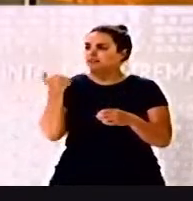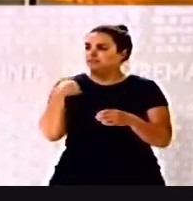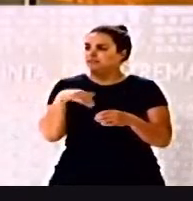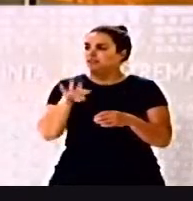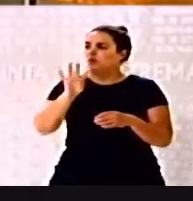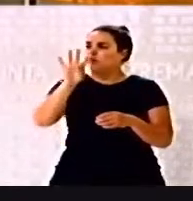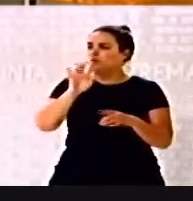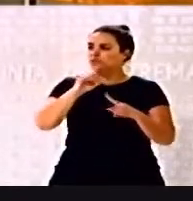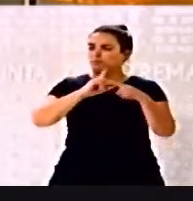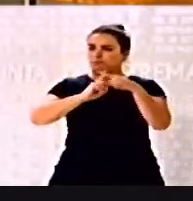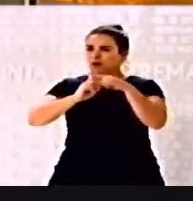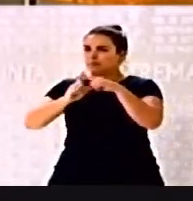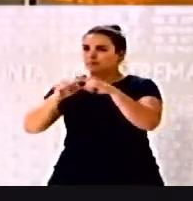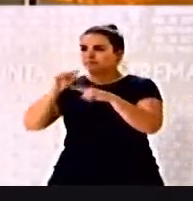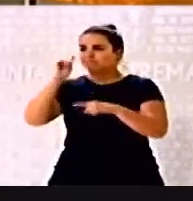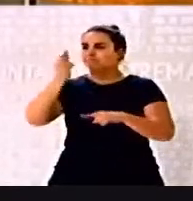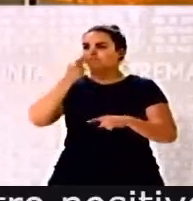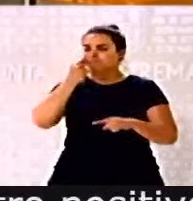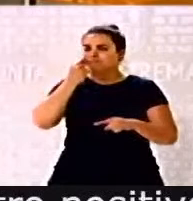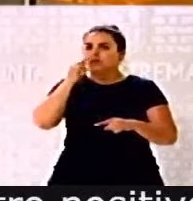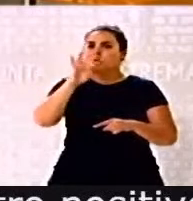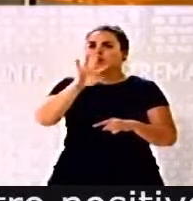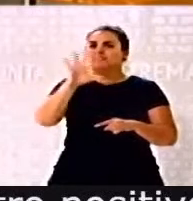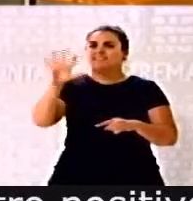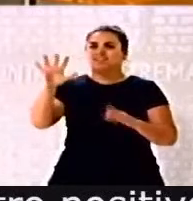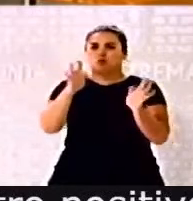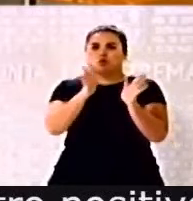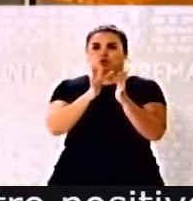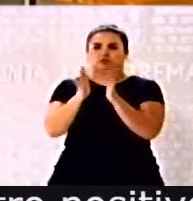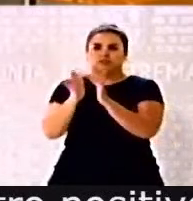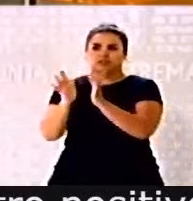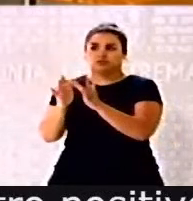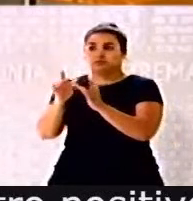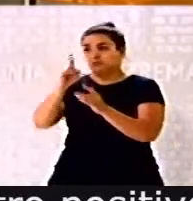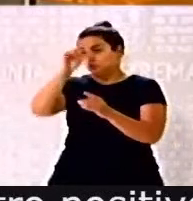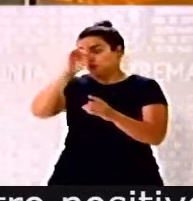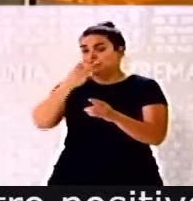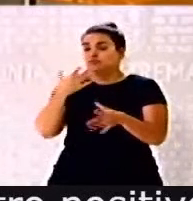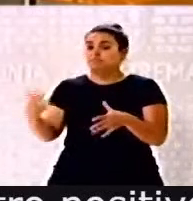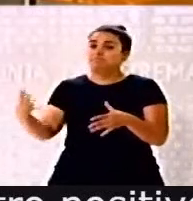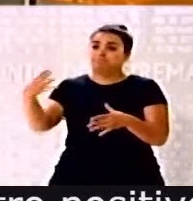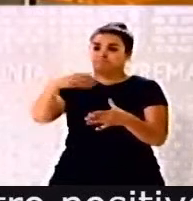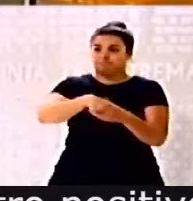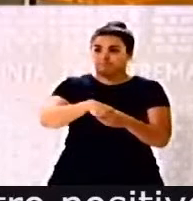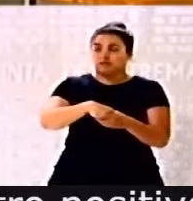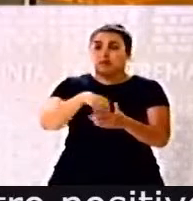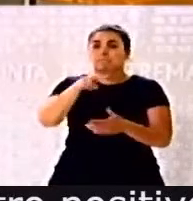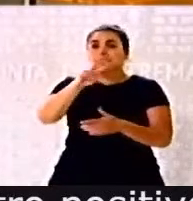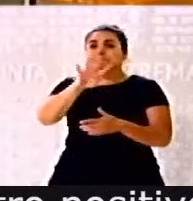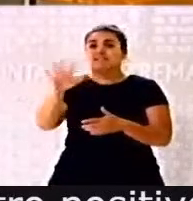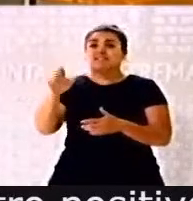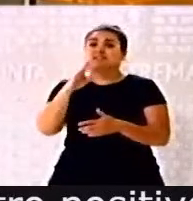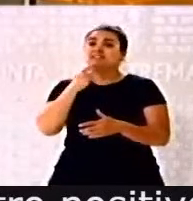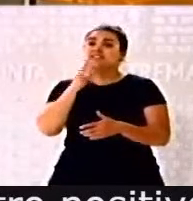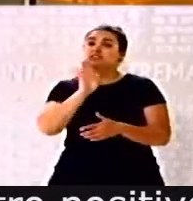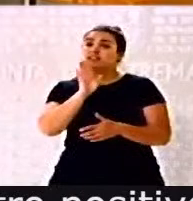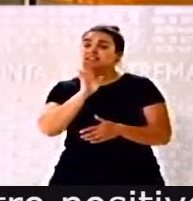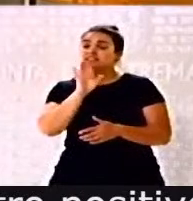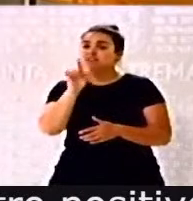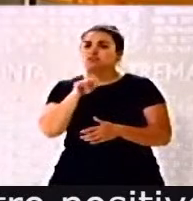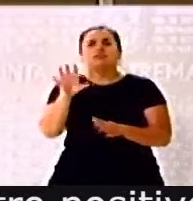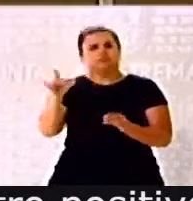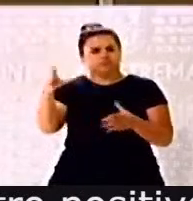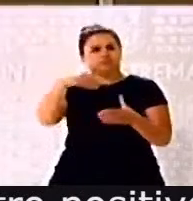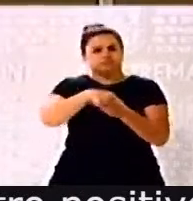4 positivos que han detectado tienen 45 contactos. No sé si se suman a los 25 anteriores, que serían 20. Se